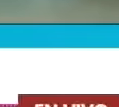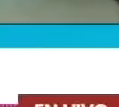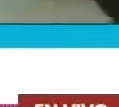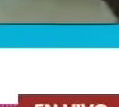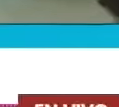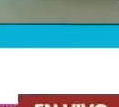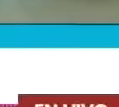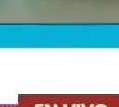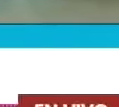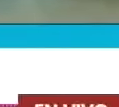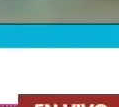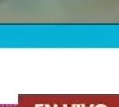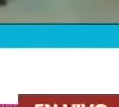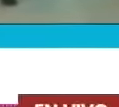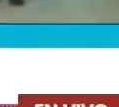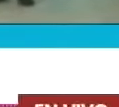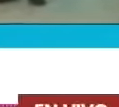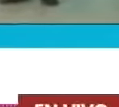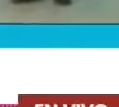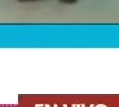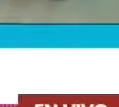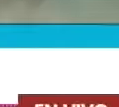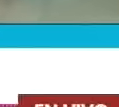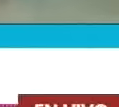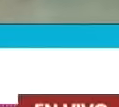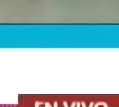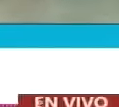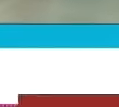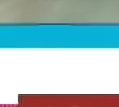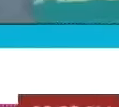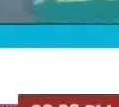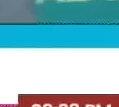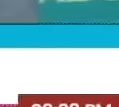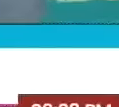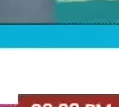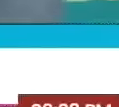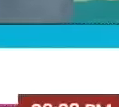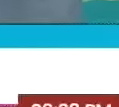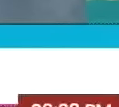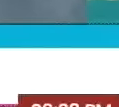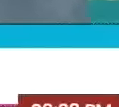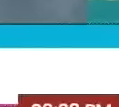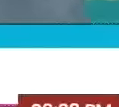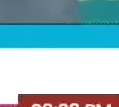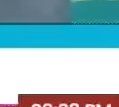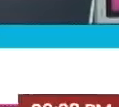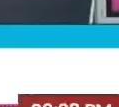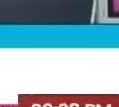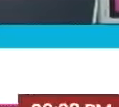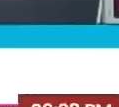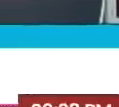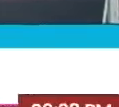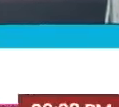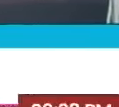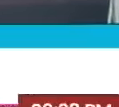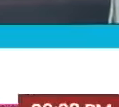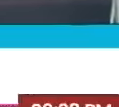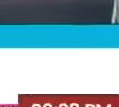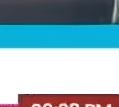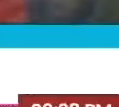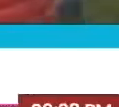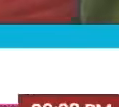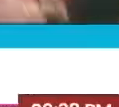amigo que siempre te acompaña. Amor y vida, somos familia. Con